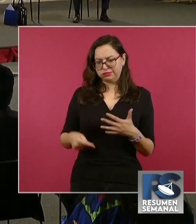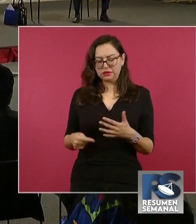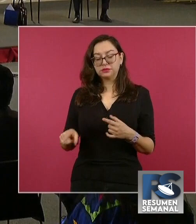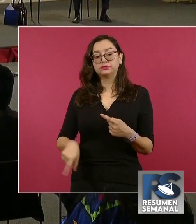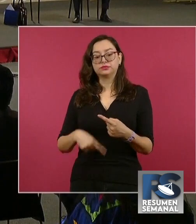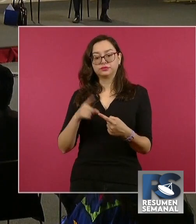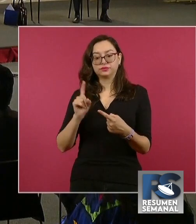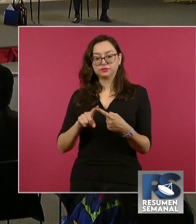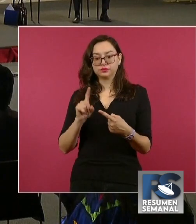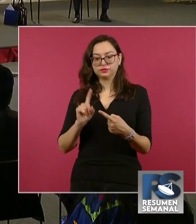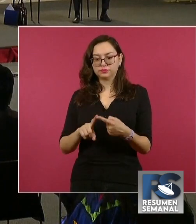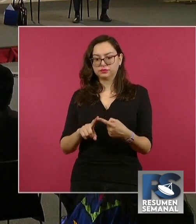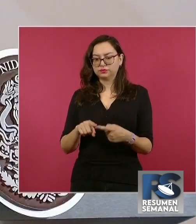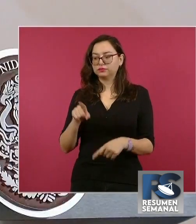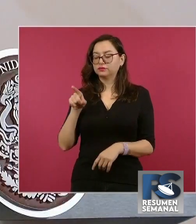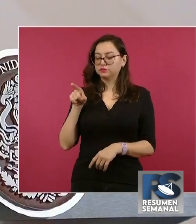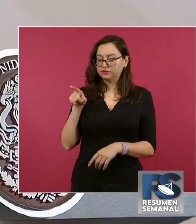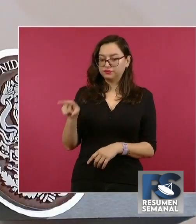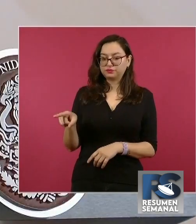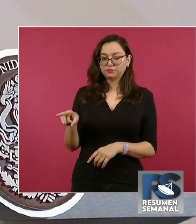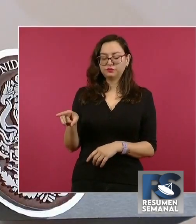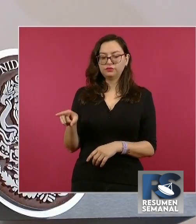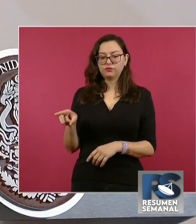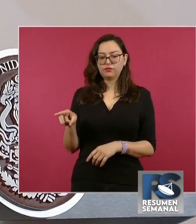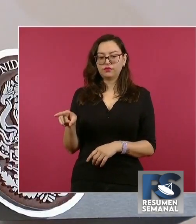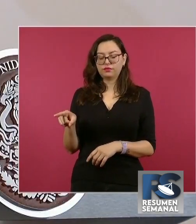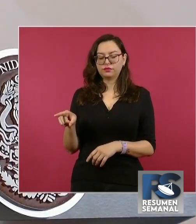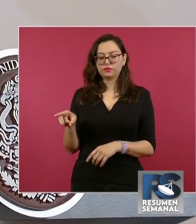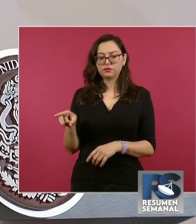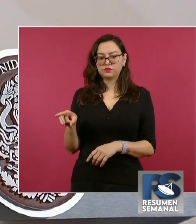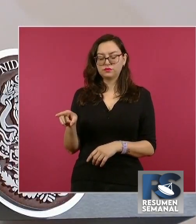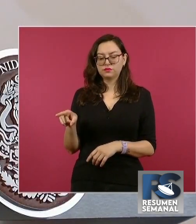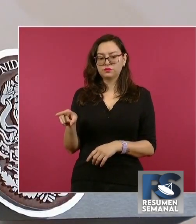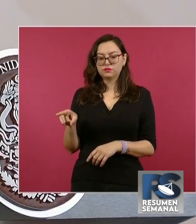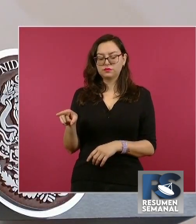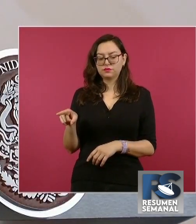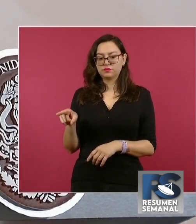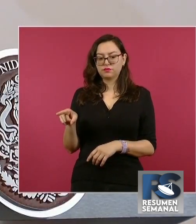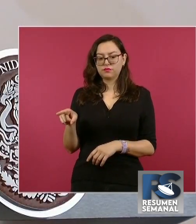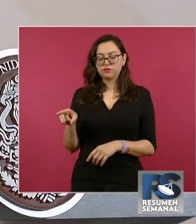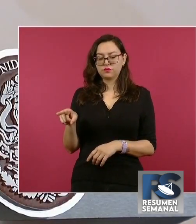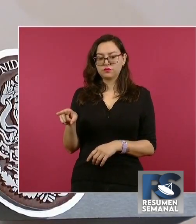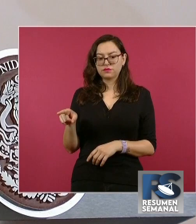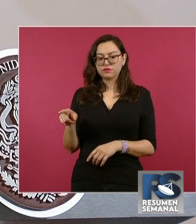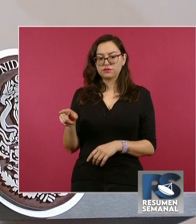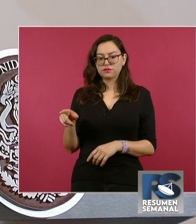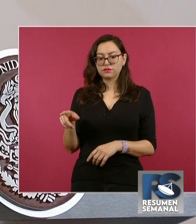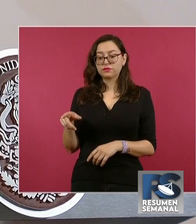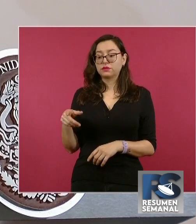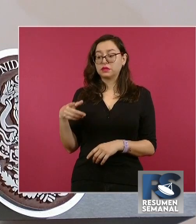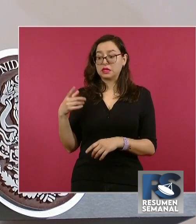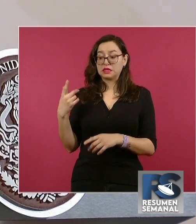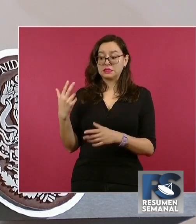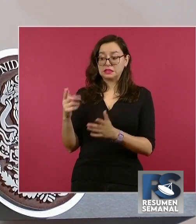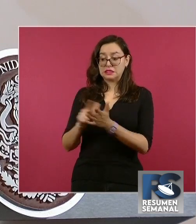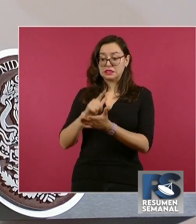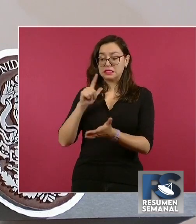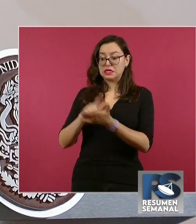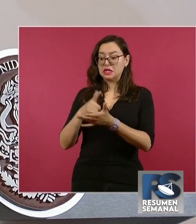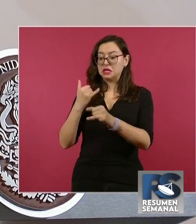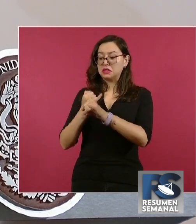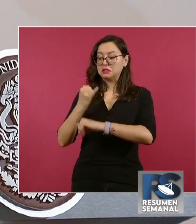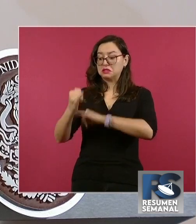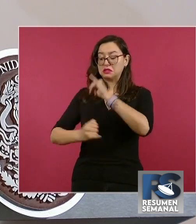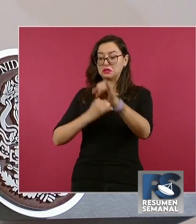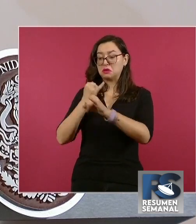reclamos Que hará México ante la Corte Internacional de Justicia juzgar y declarar que Ecuador es responsable de del daño que las violaciones de sus obligaciones